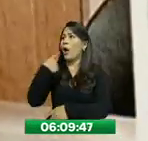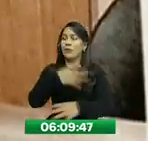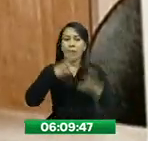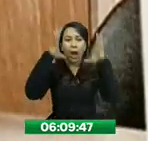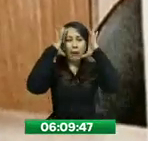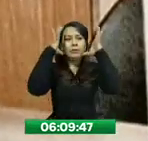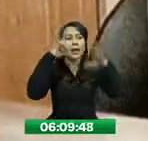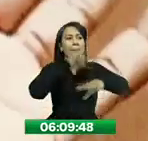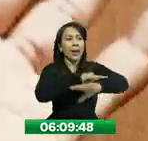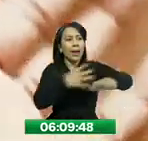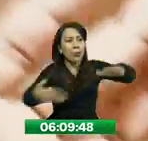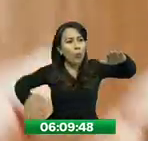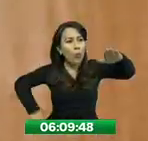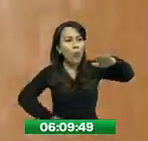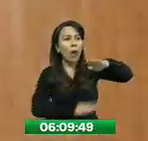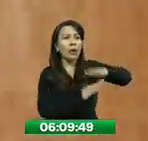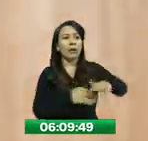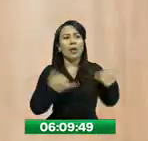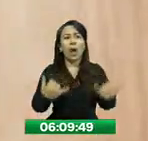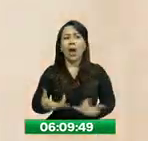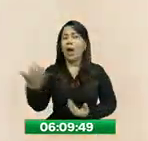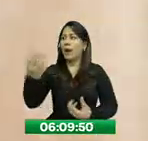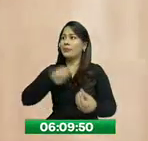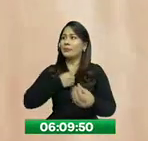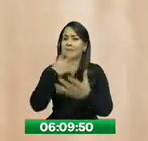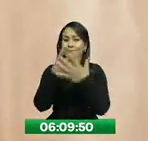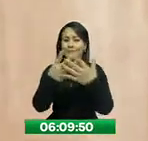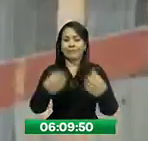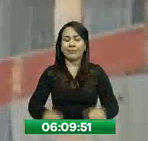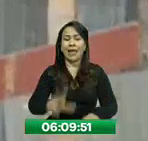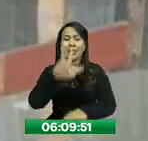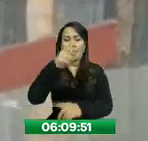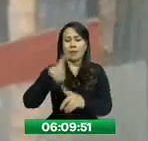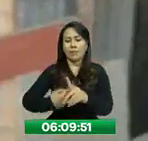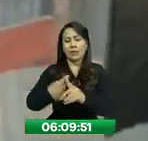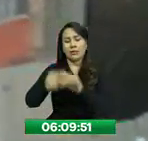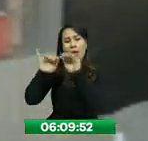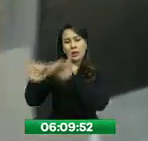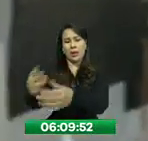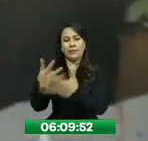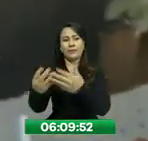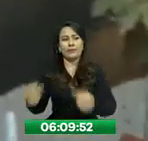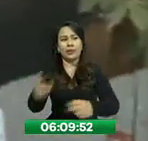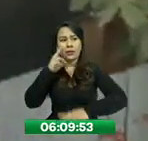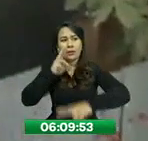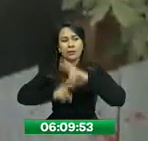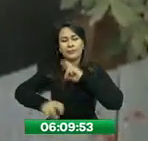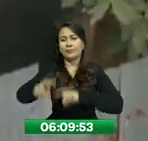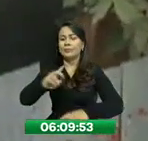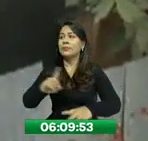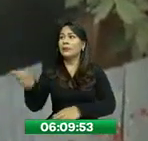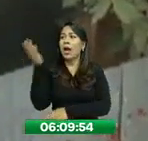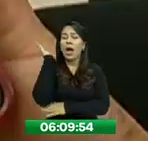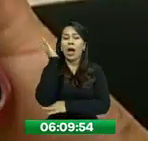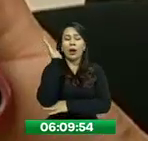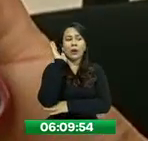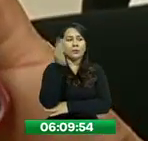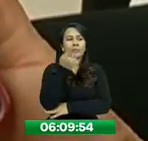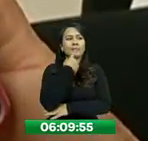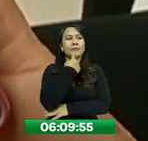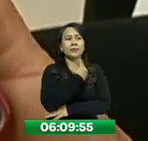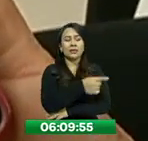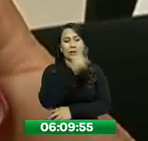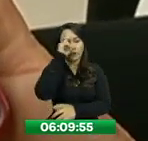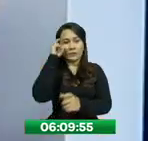cargos, recibieron la prisión preventiva durante 3 meses. El cuñado habría hecho declaraciones que, según